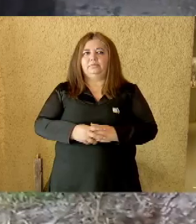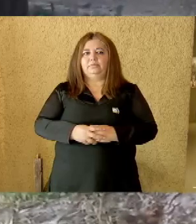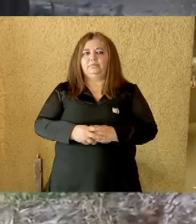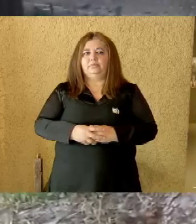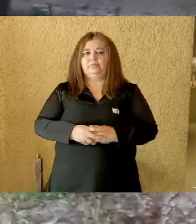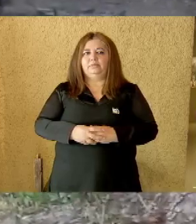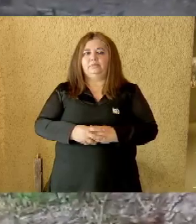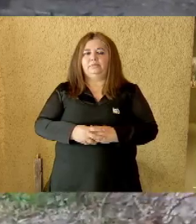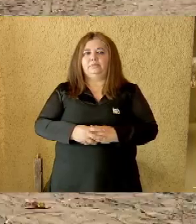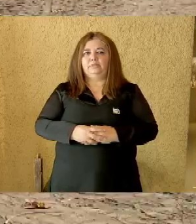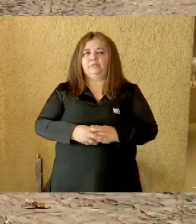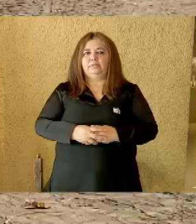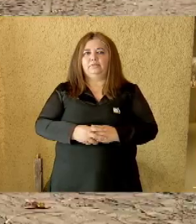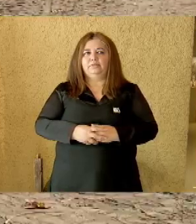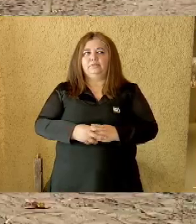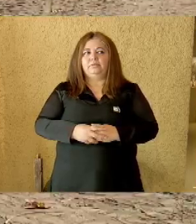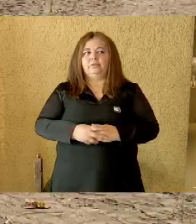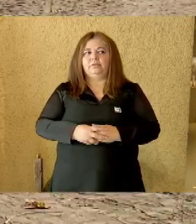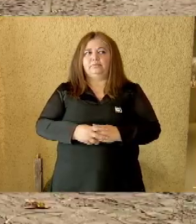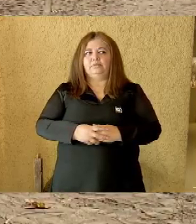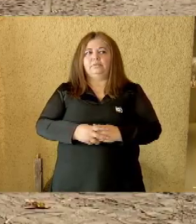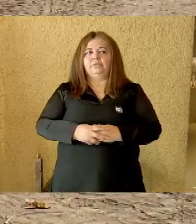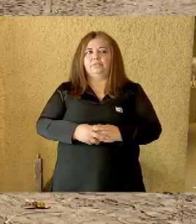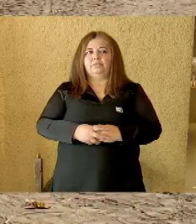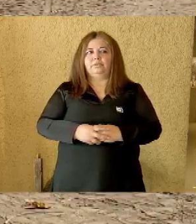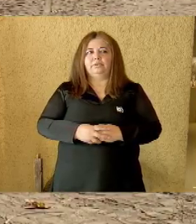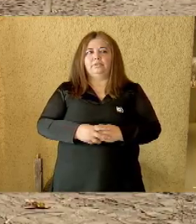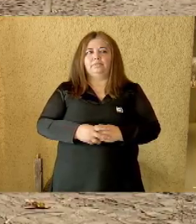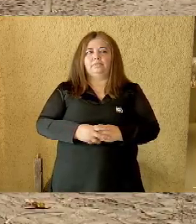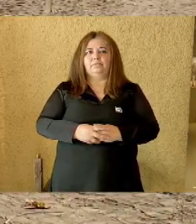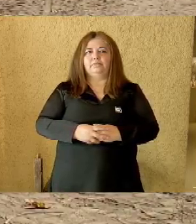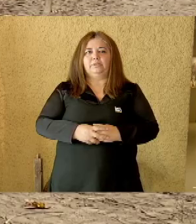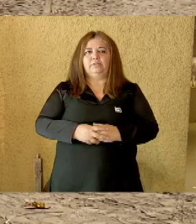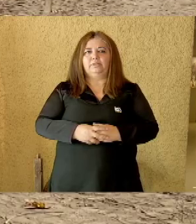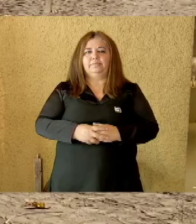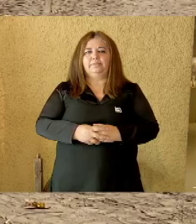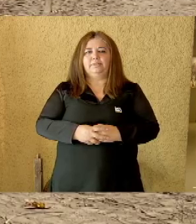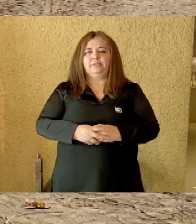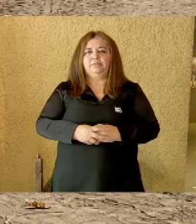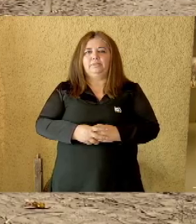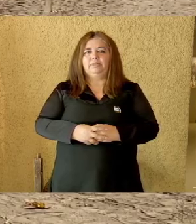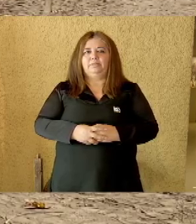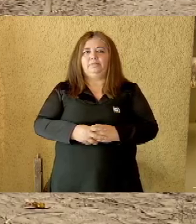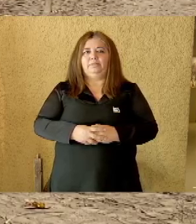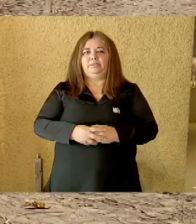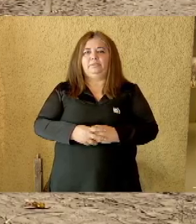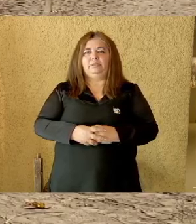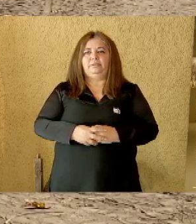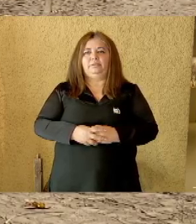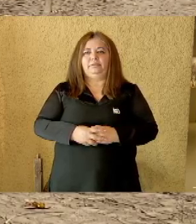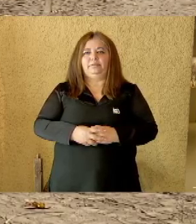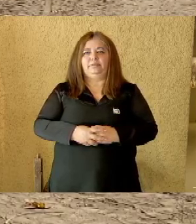en mi viña después de haber cosechado. Y cubierta por